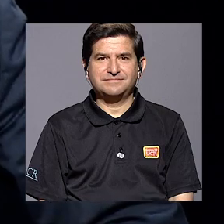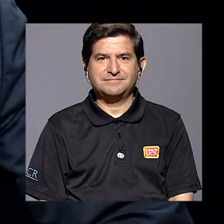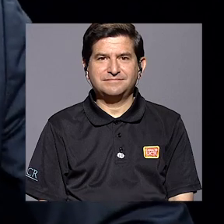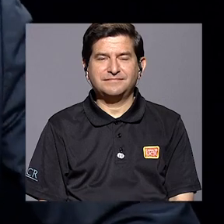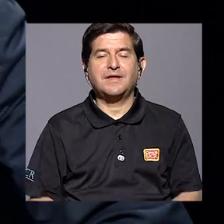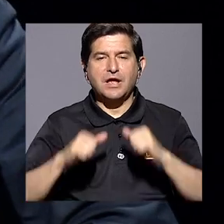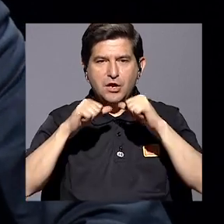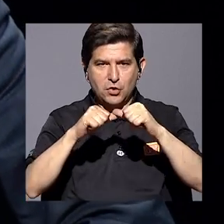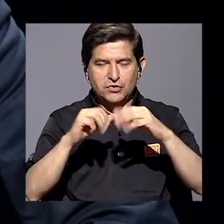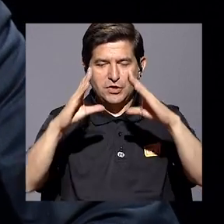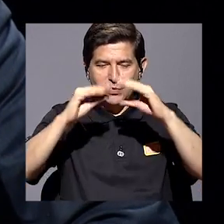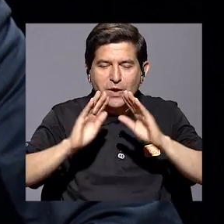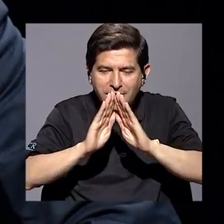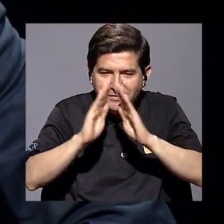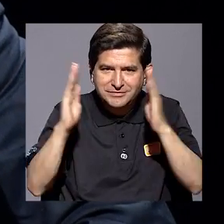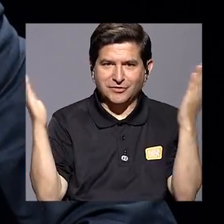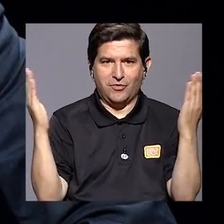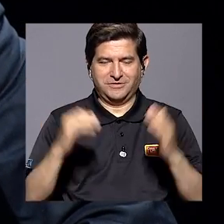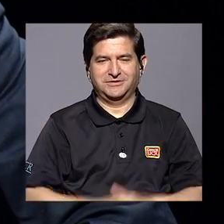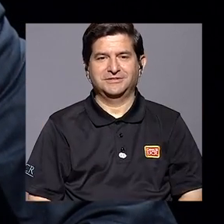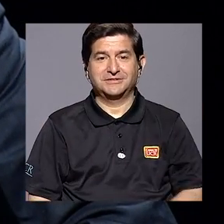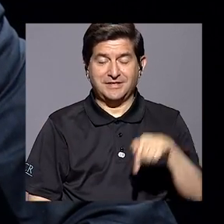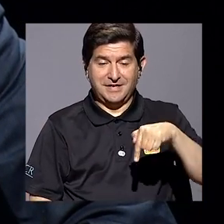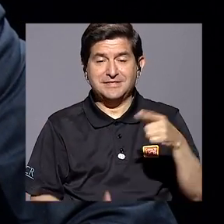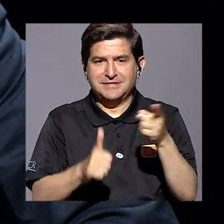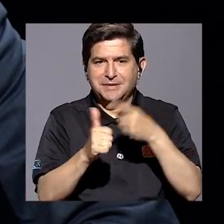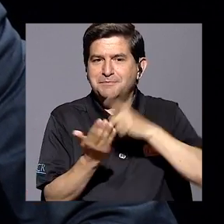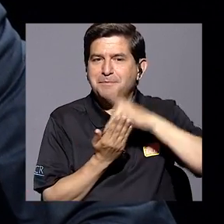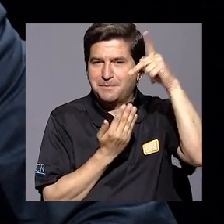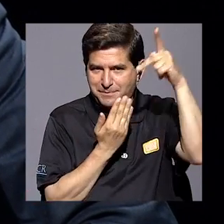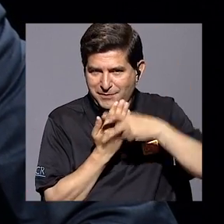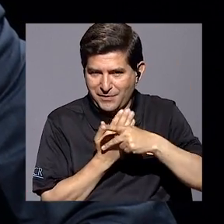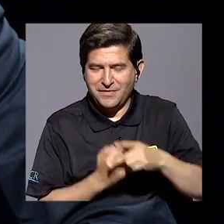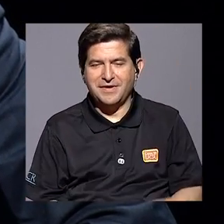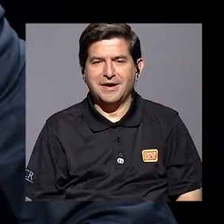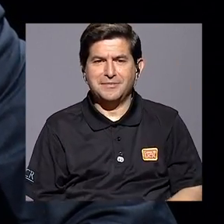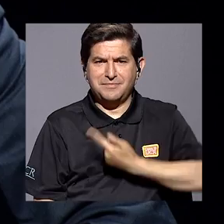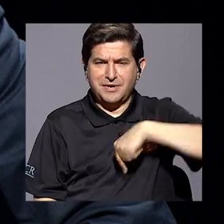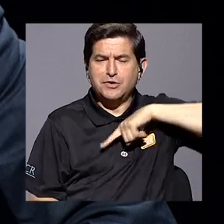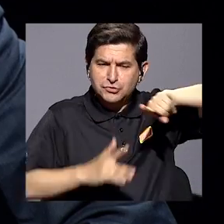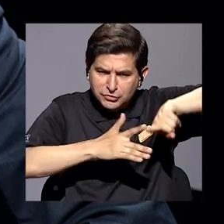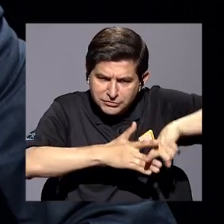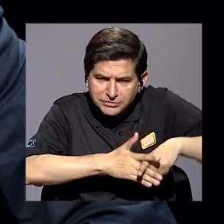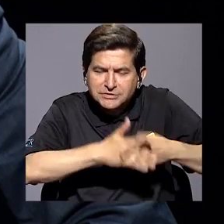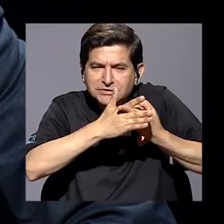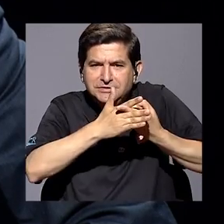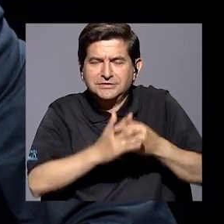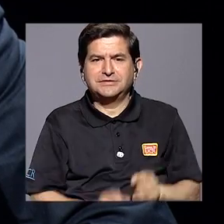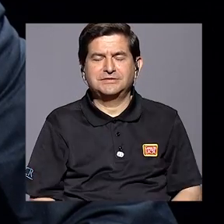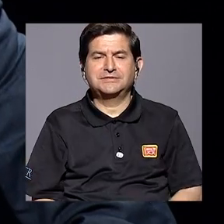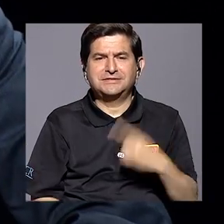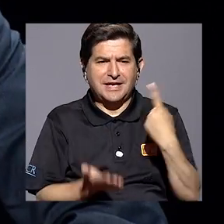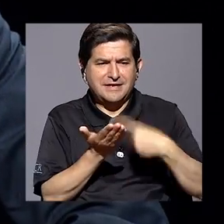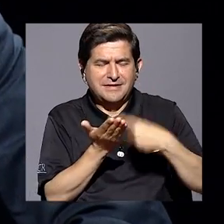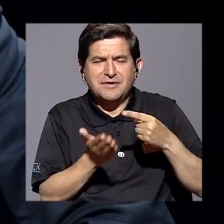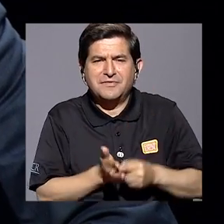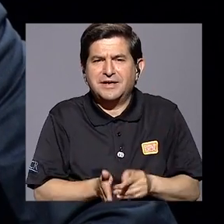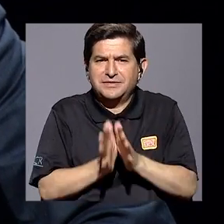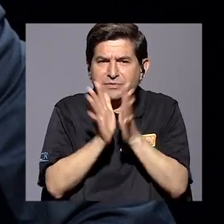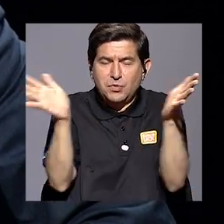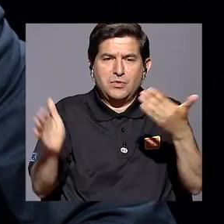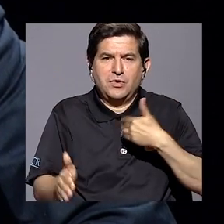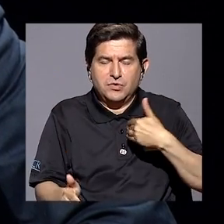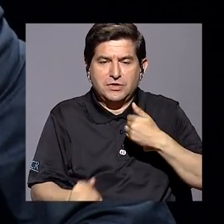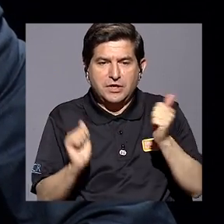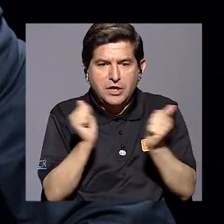volvemos en la noche abierta en este primer programa con el cual estamos arrancando este debate público que